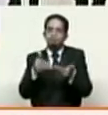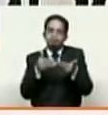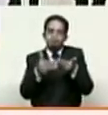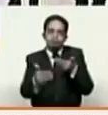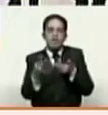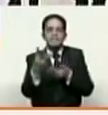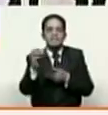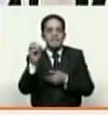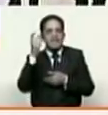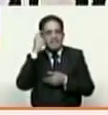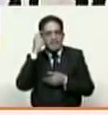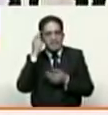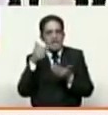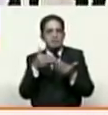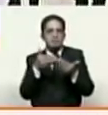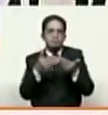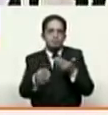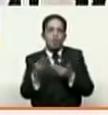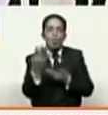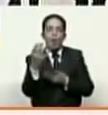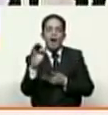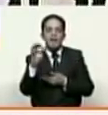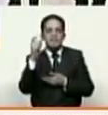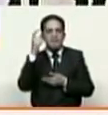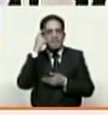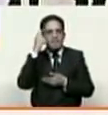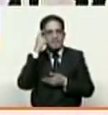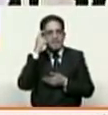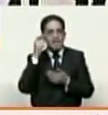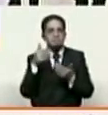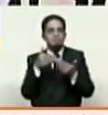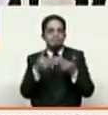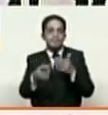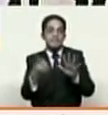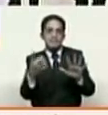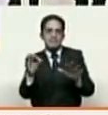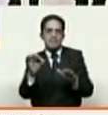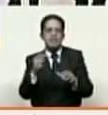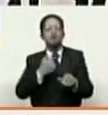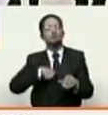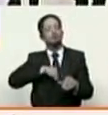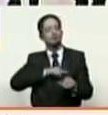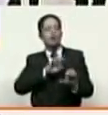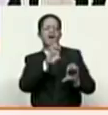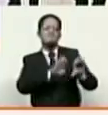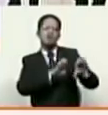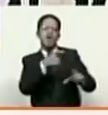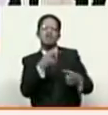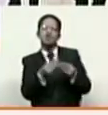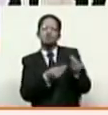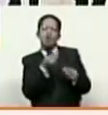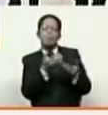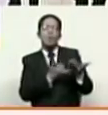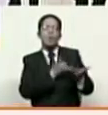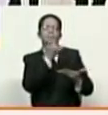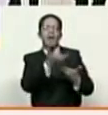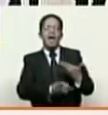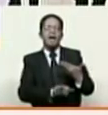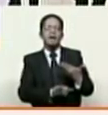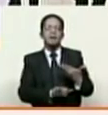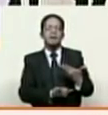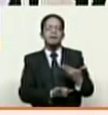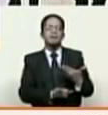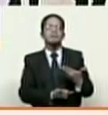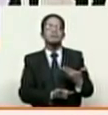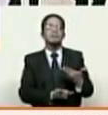a 45 y a 90 días. Hemos hecho evaluación positiva de los avances que ha significado este plan de